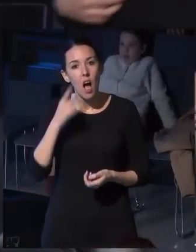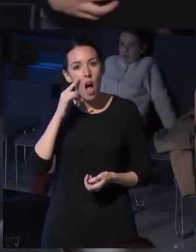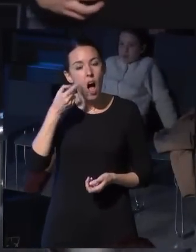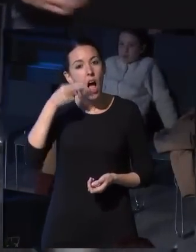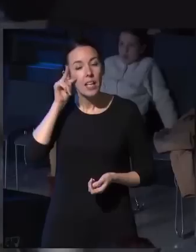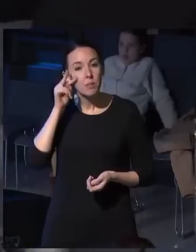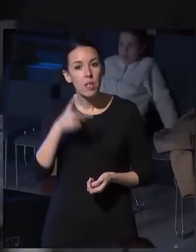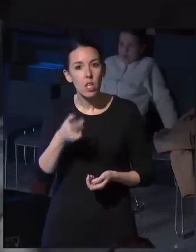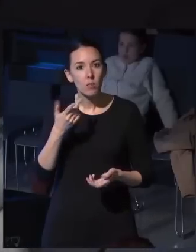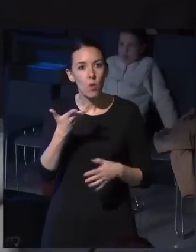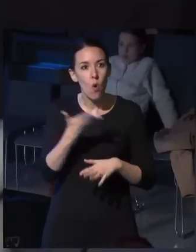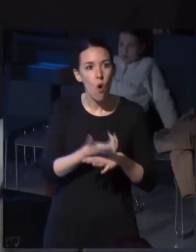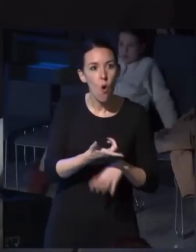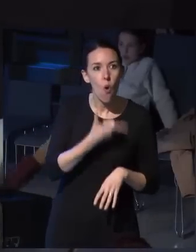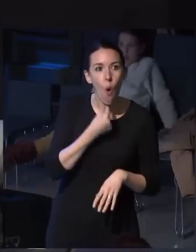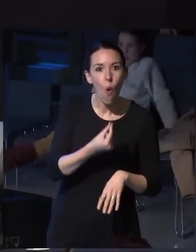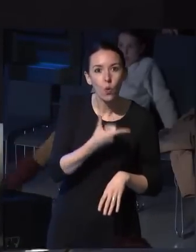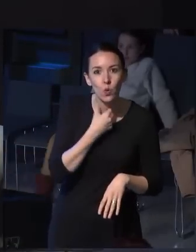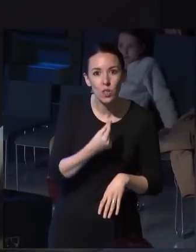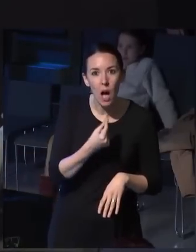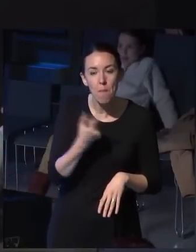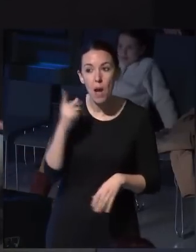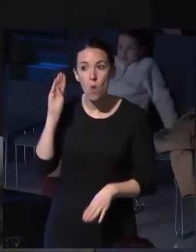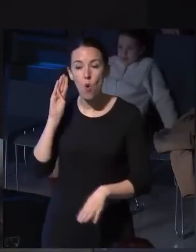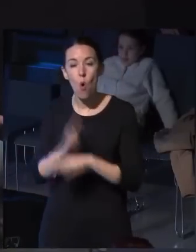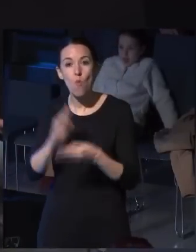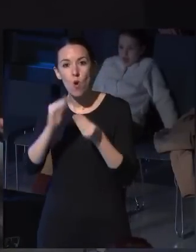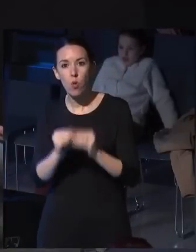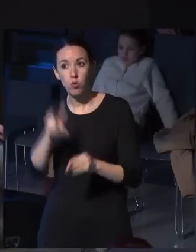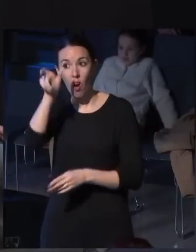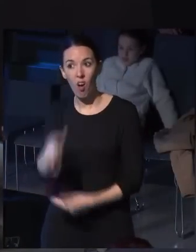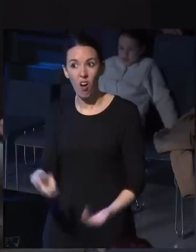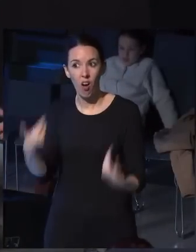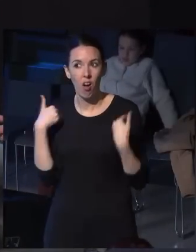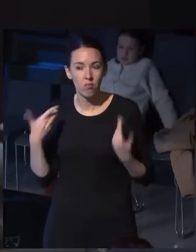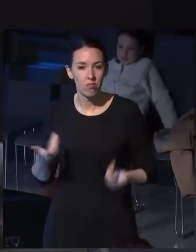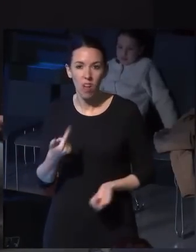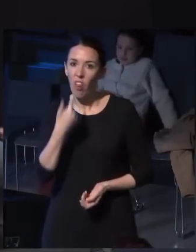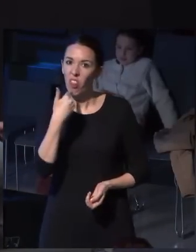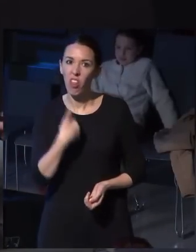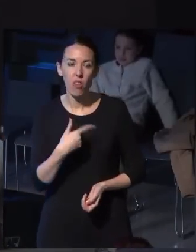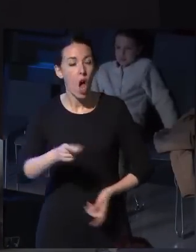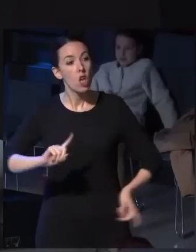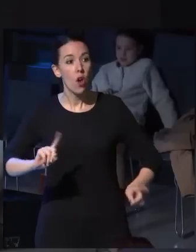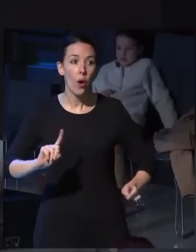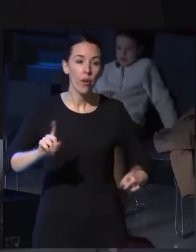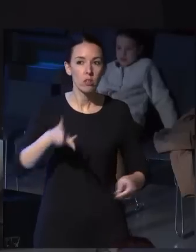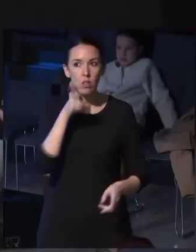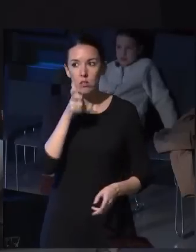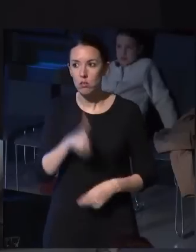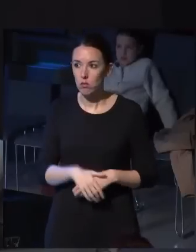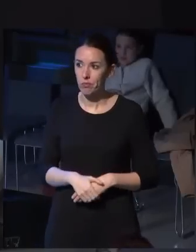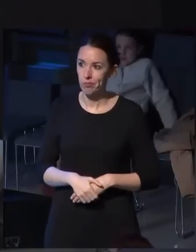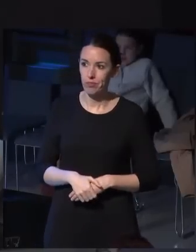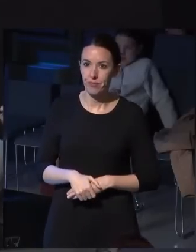una toma que te gusta, ¿no? Pero el productor o quien te esté grabando, pues hemos grabado con mucha gente, te dice, no, es que tal, tú lo oyes y